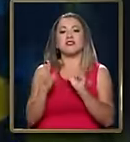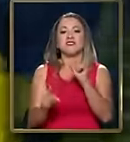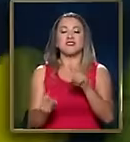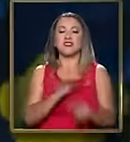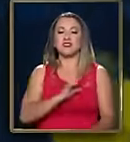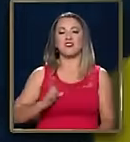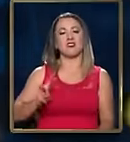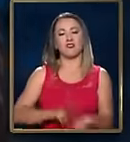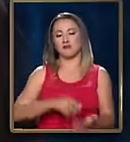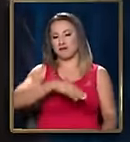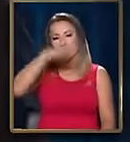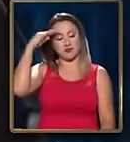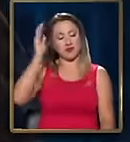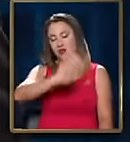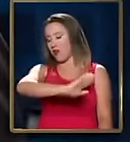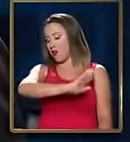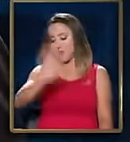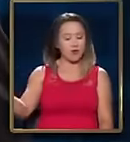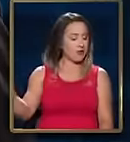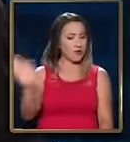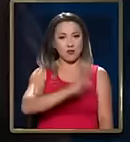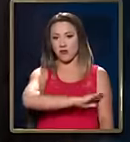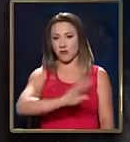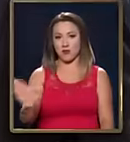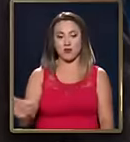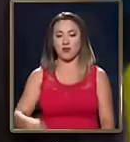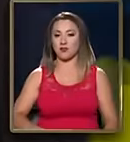sí que me superó. Oye,